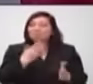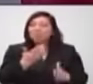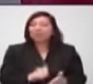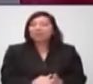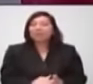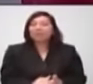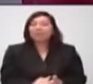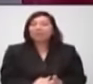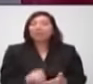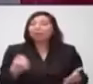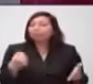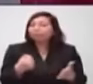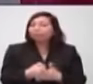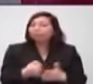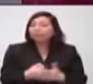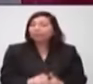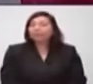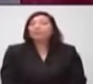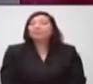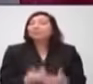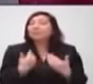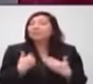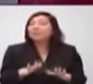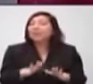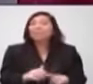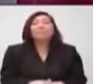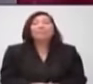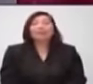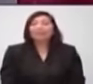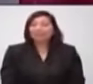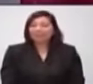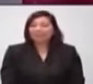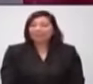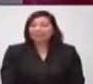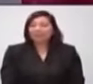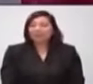muertes y de accidentes. Se ha perdido, señor presidente,